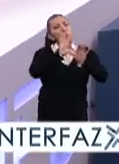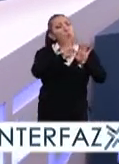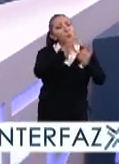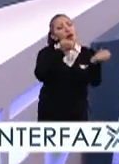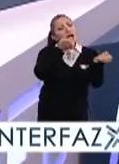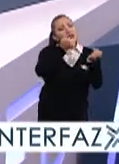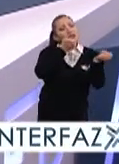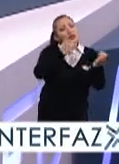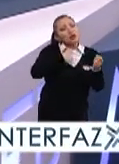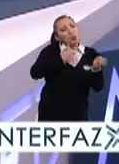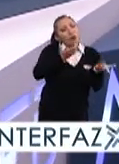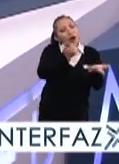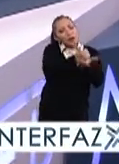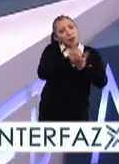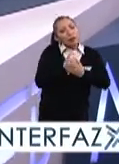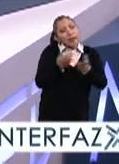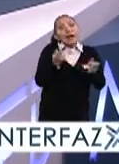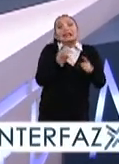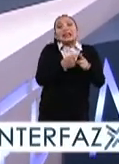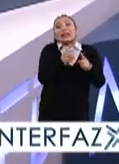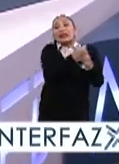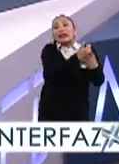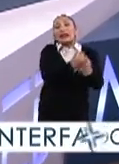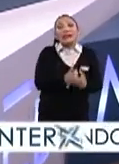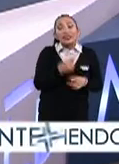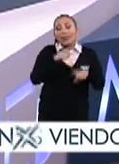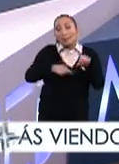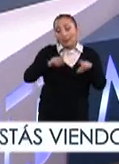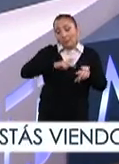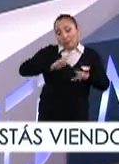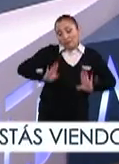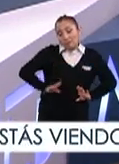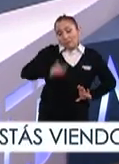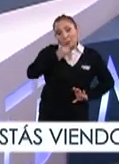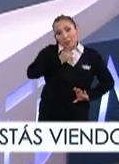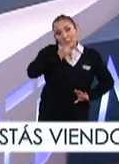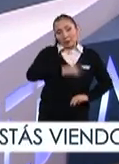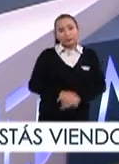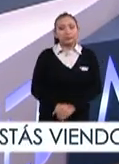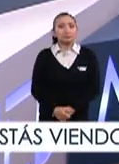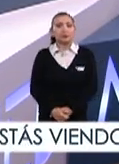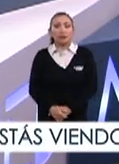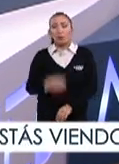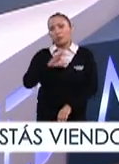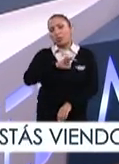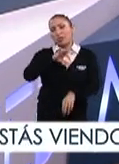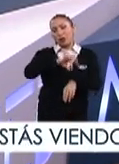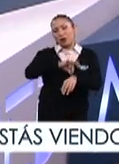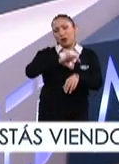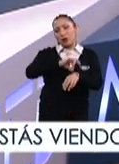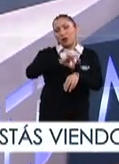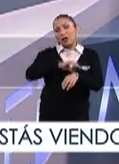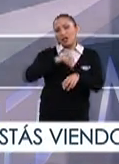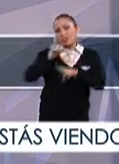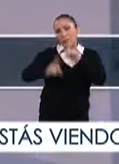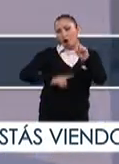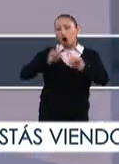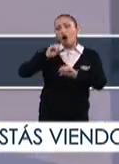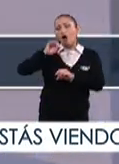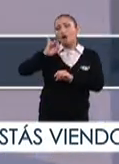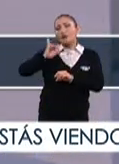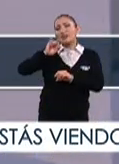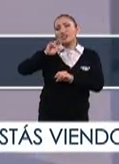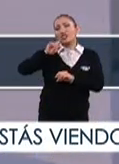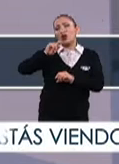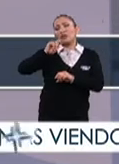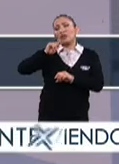o formar una rutina adecuada de ejercicio dependiendo de nuestro perfil? Sí, puede ser médico del deporte o fisioterapeuta también,